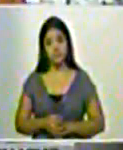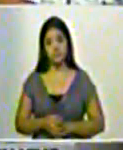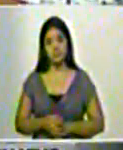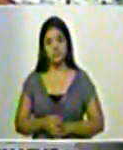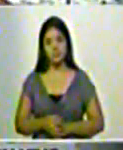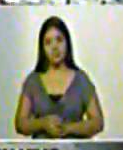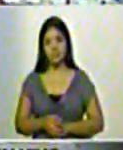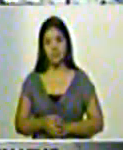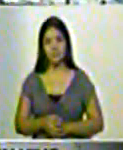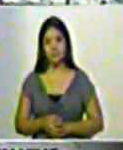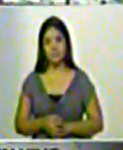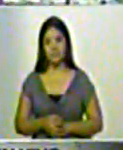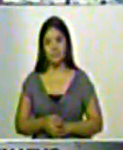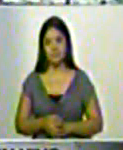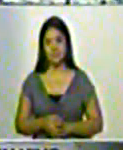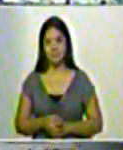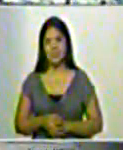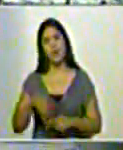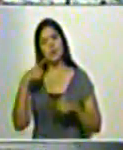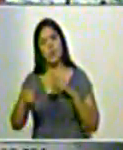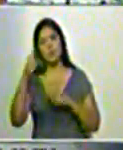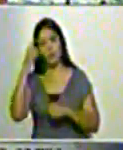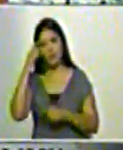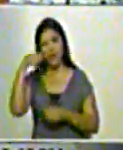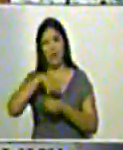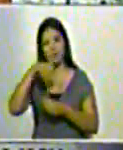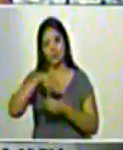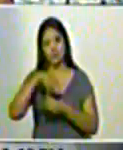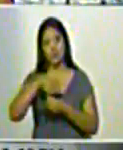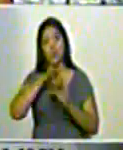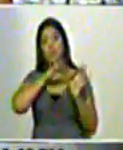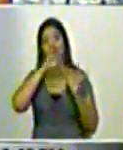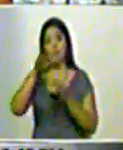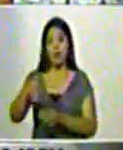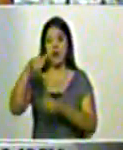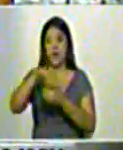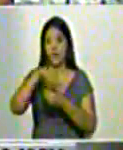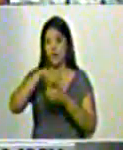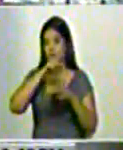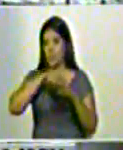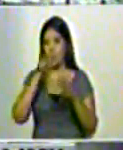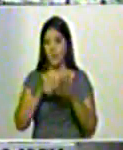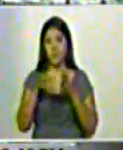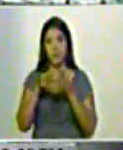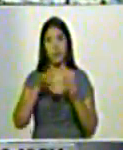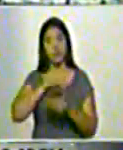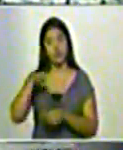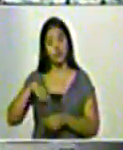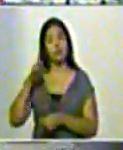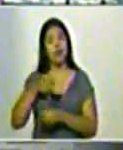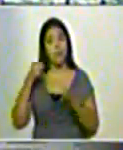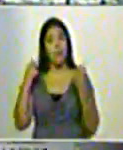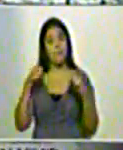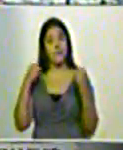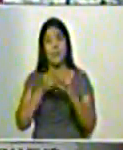eso también lo practicamos, y una al el día de la votación, bueno, asistir masivamente a votar. Eso lo tenemos nosotros que practicar. La